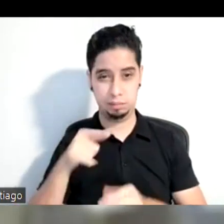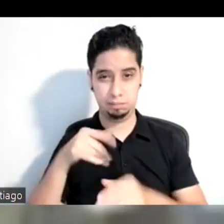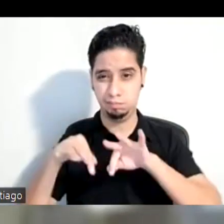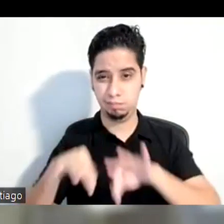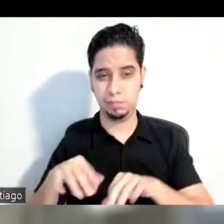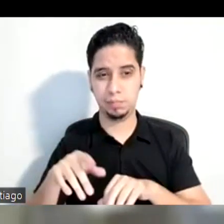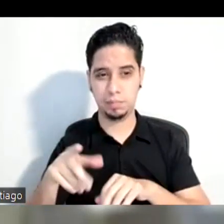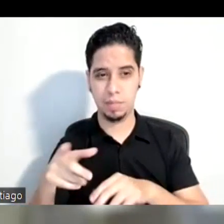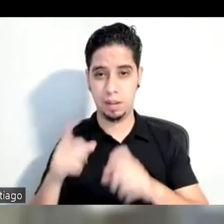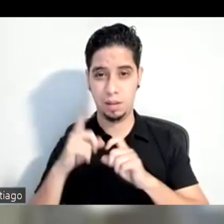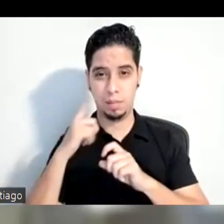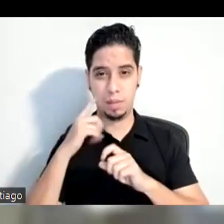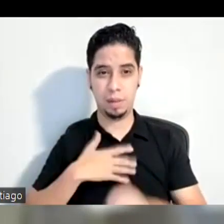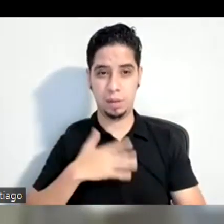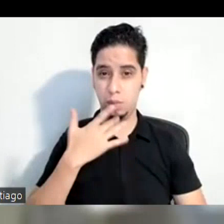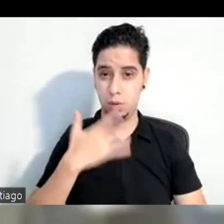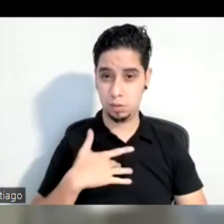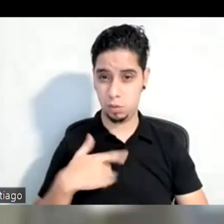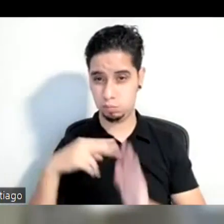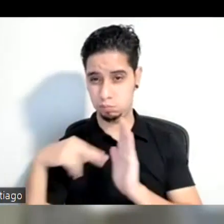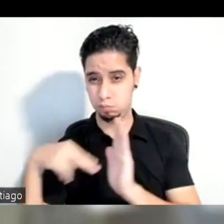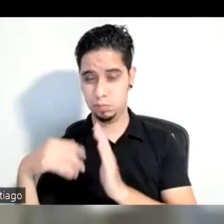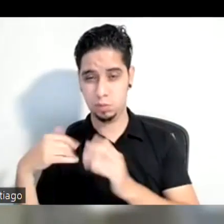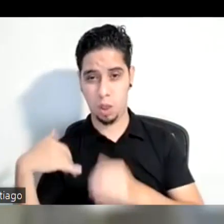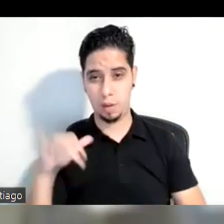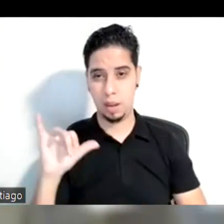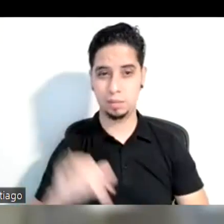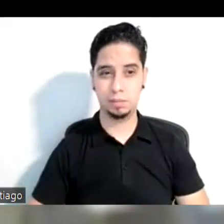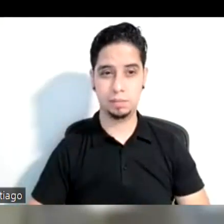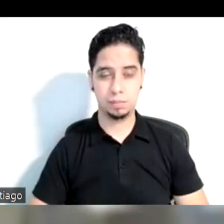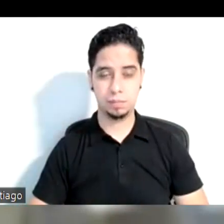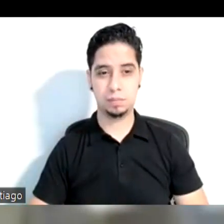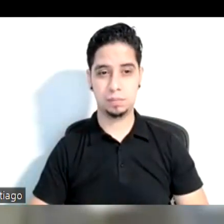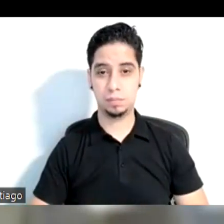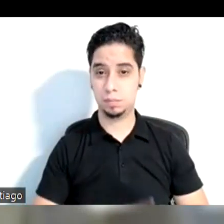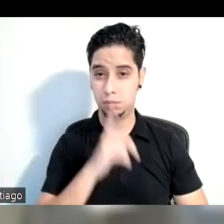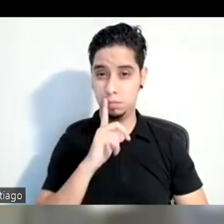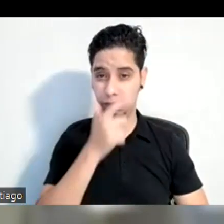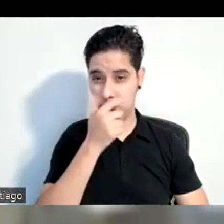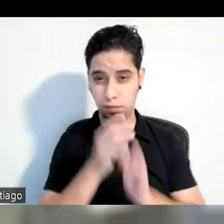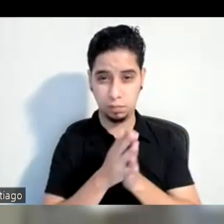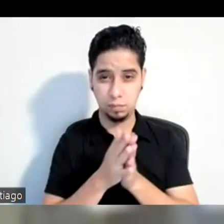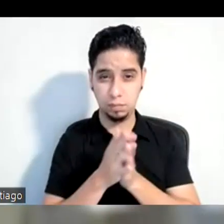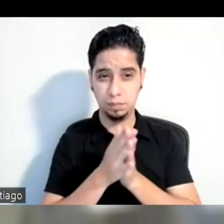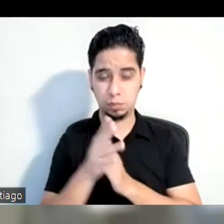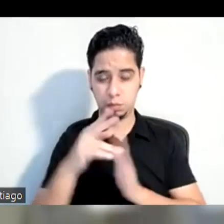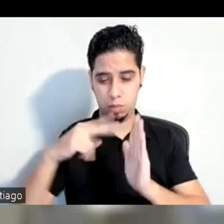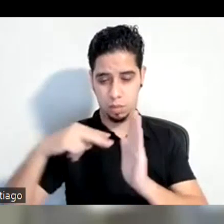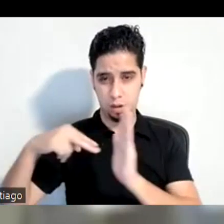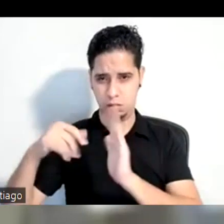la regalaron para mi cumpleaños y yo la estoy leyendo todavía. Pero es bien interesante porque de momento tú lo lees y